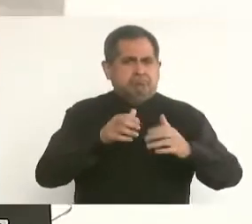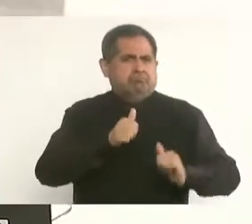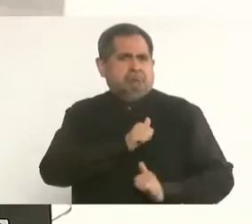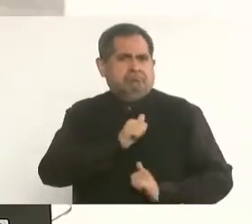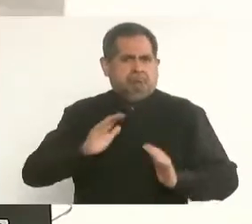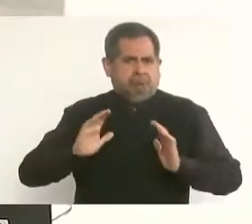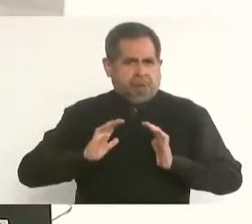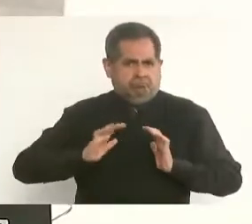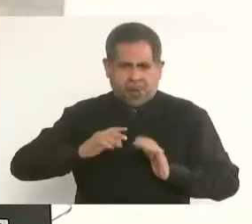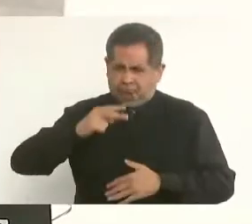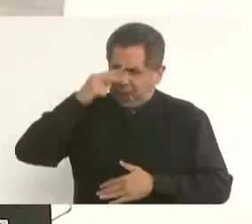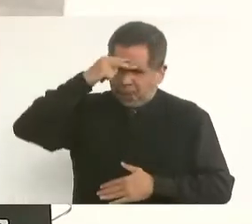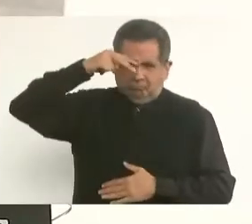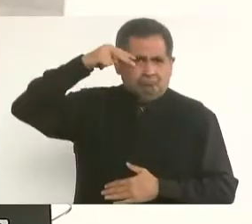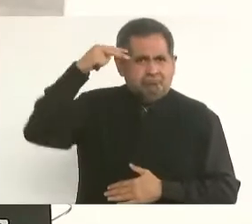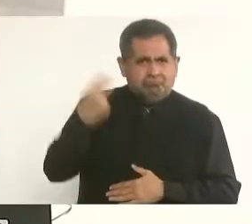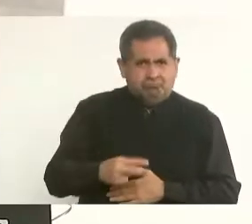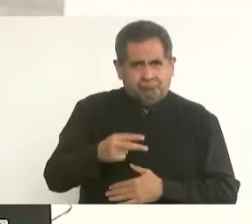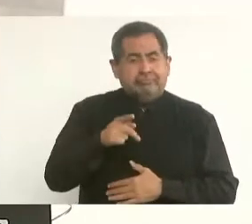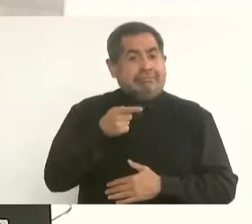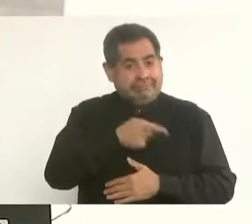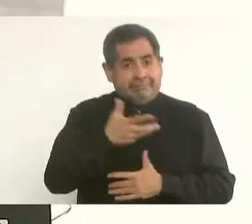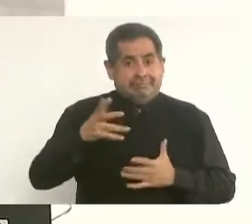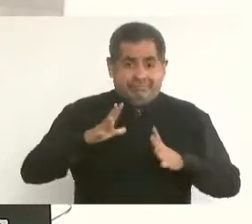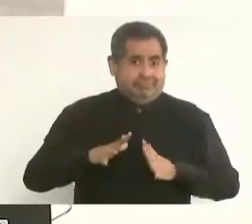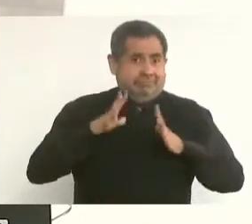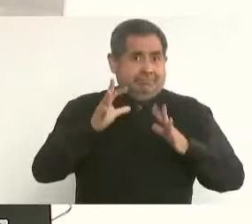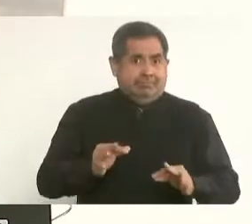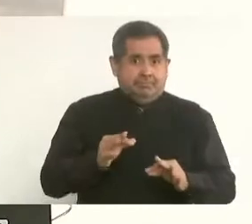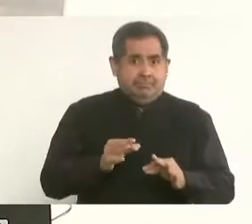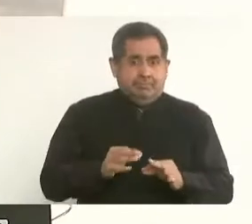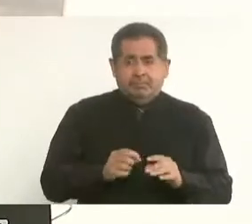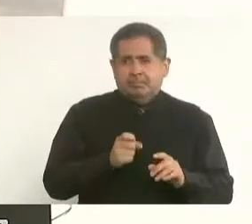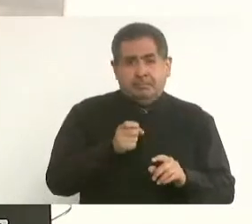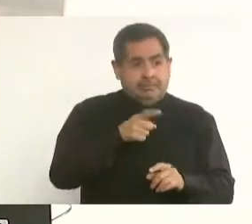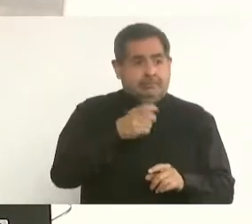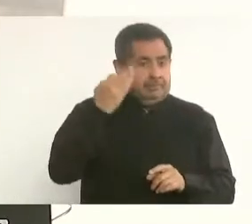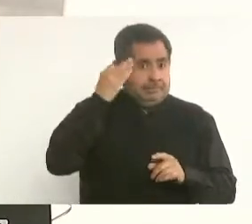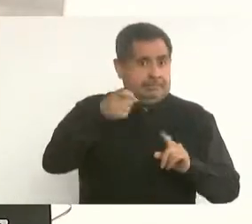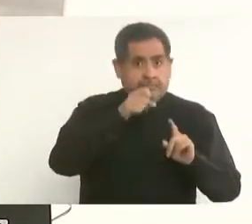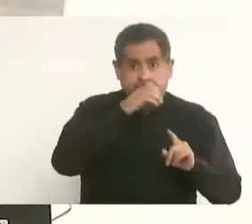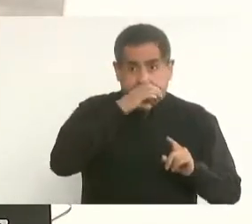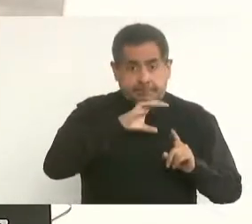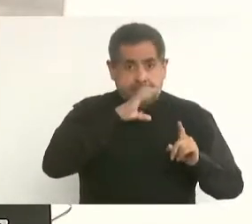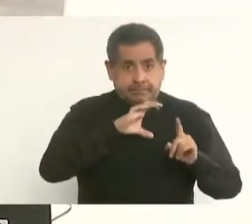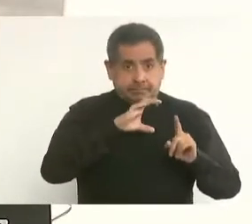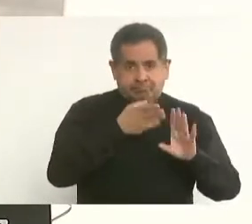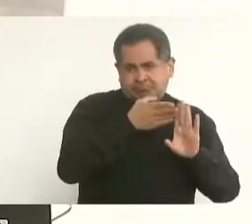mexicano. Desde entonces